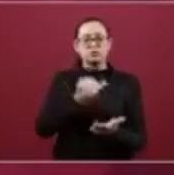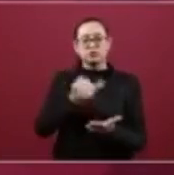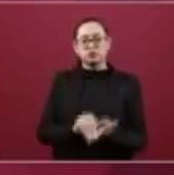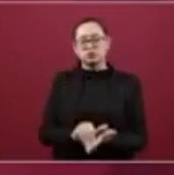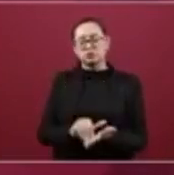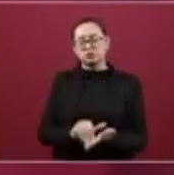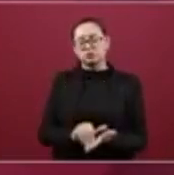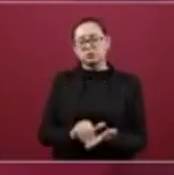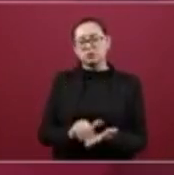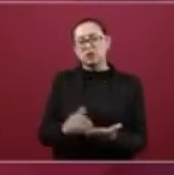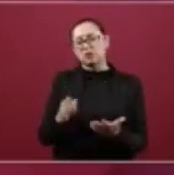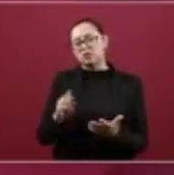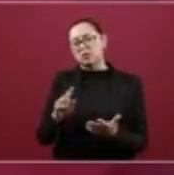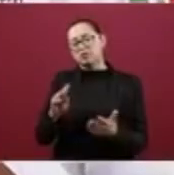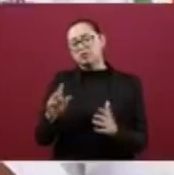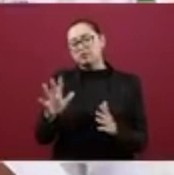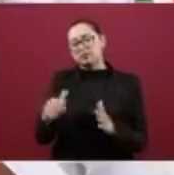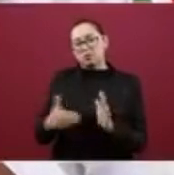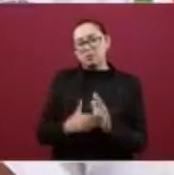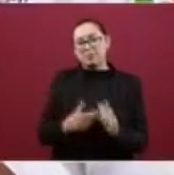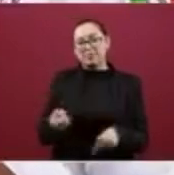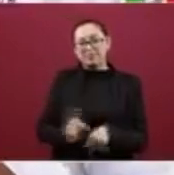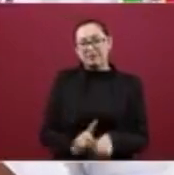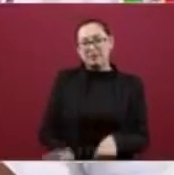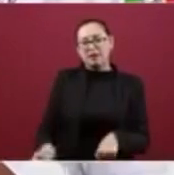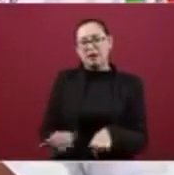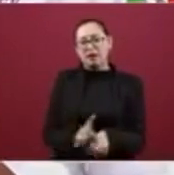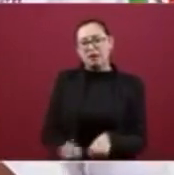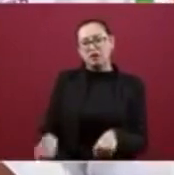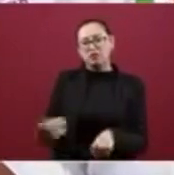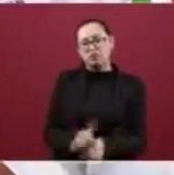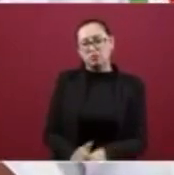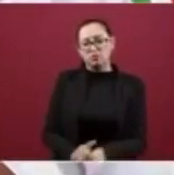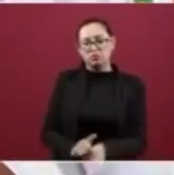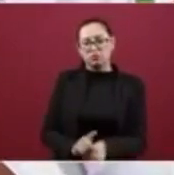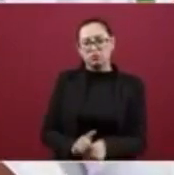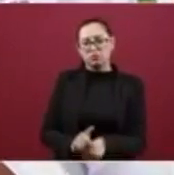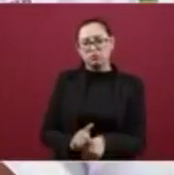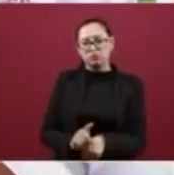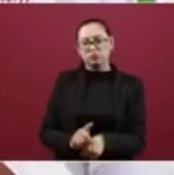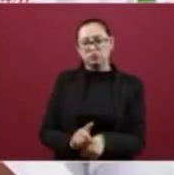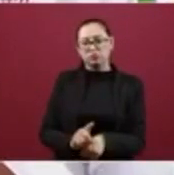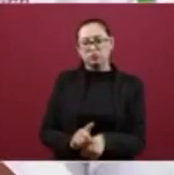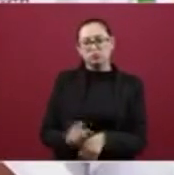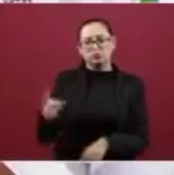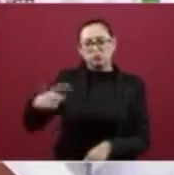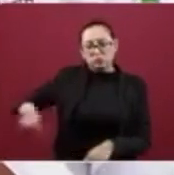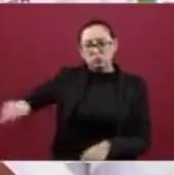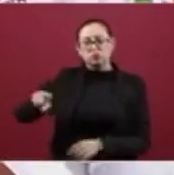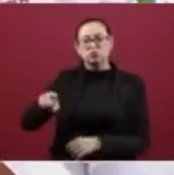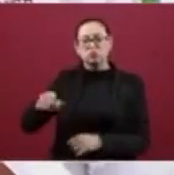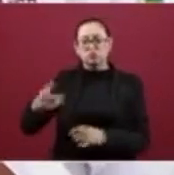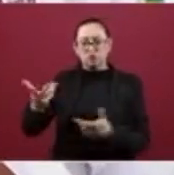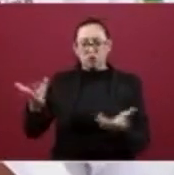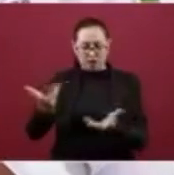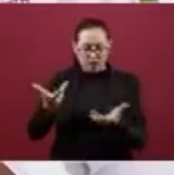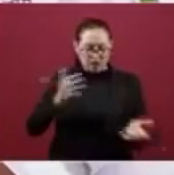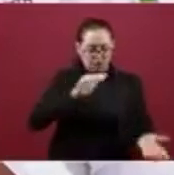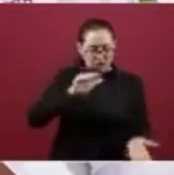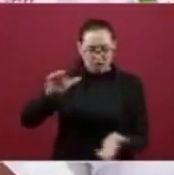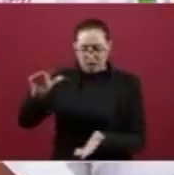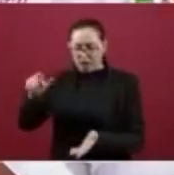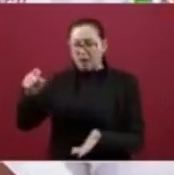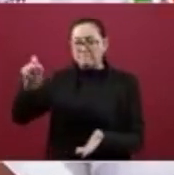2.098.000 barriles por día. Su relación de consumo, de producción y consumo